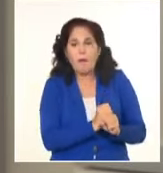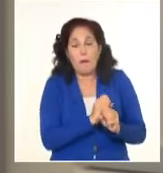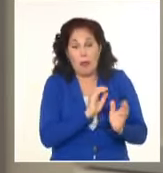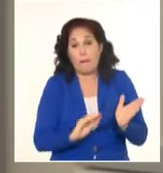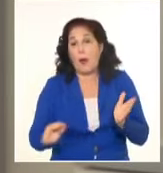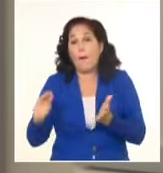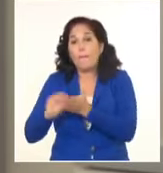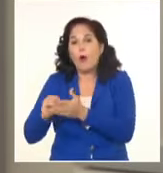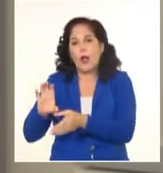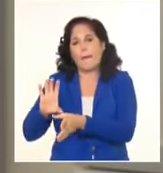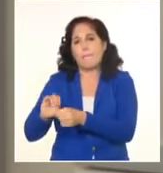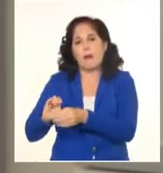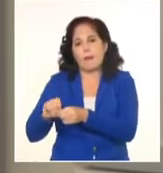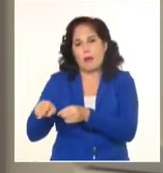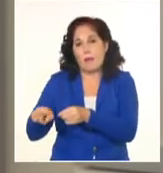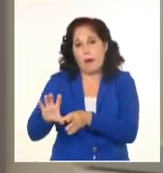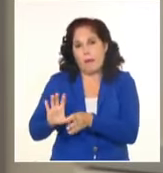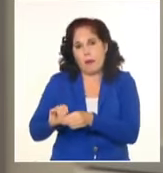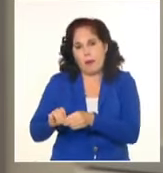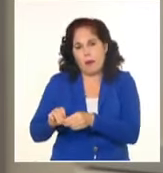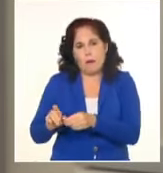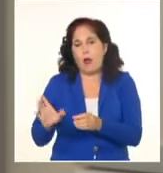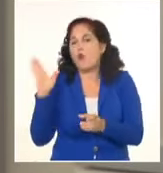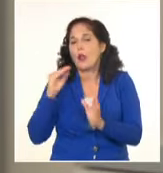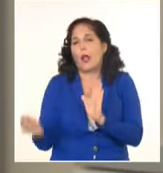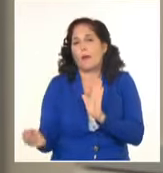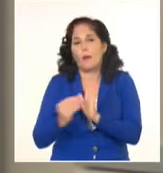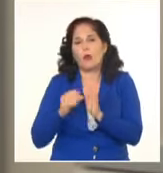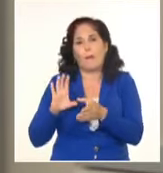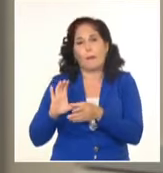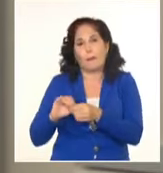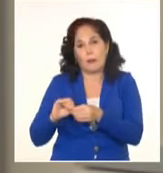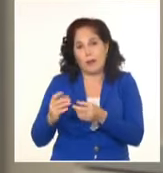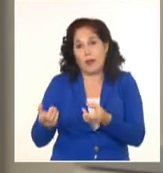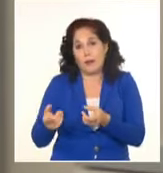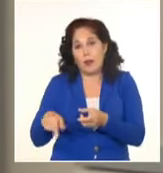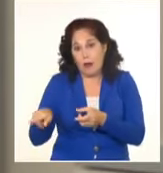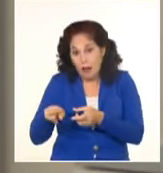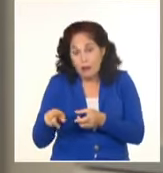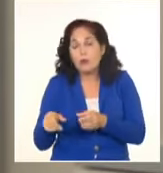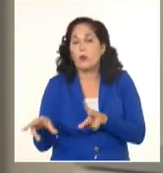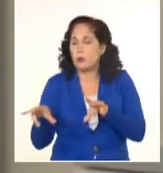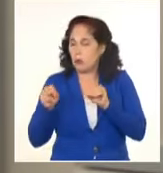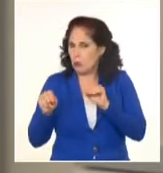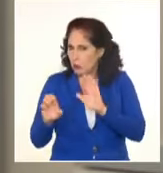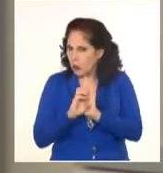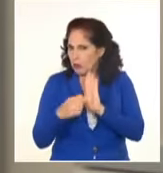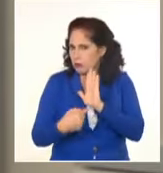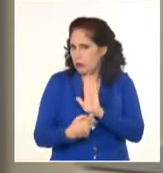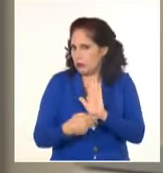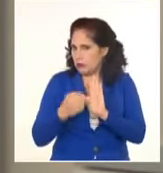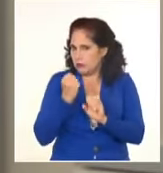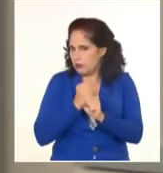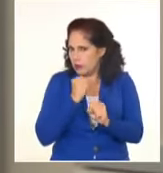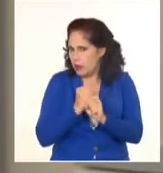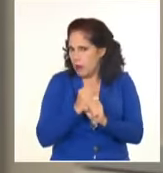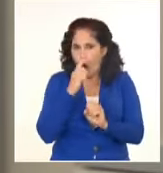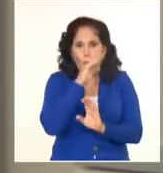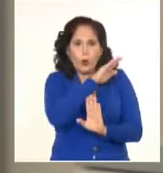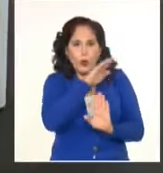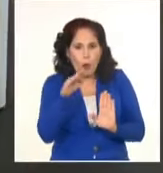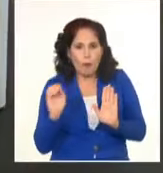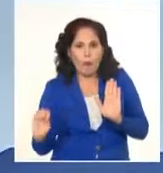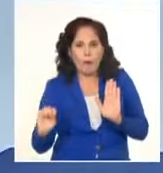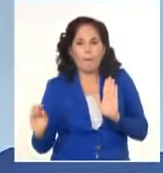sistema empresarial del país, pero incorporarlo en estas normas permite con una mayor amplitud que todos aquellos que tengan que aplicar la norma ya lo tengan en esa misma